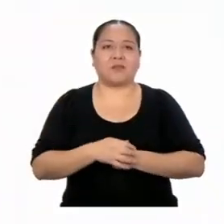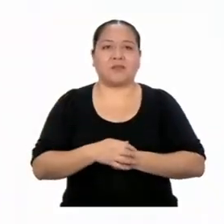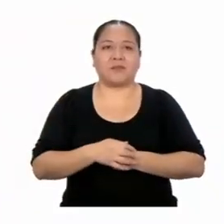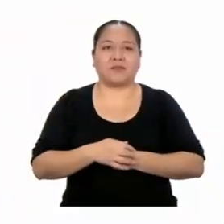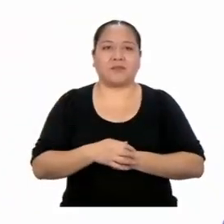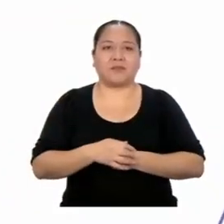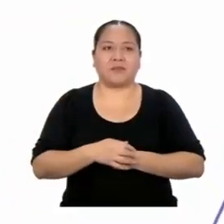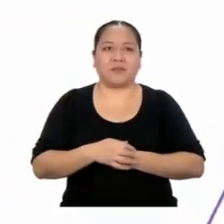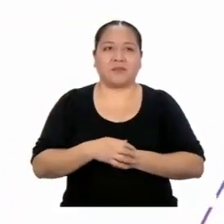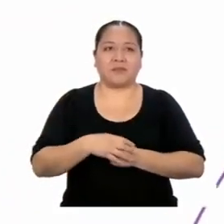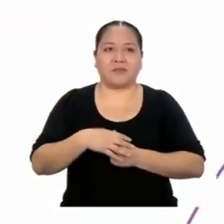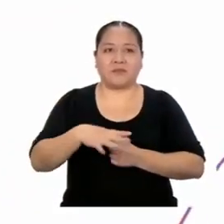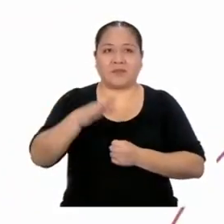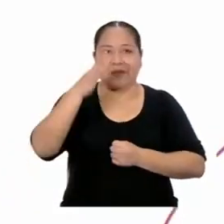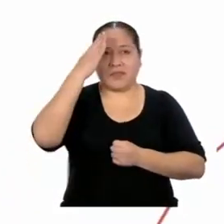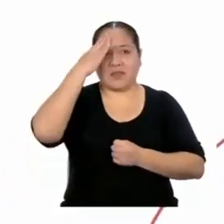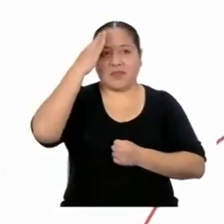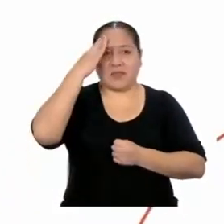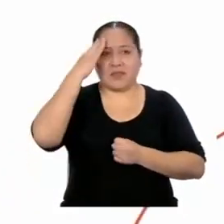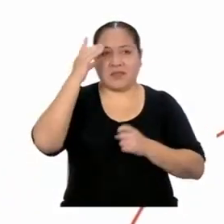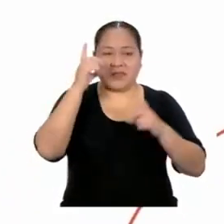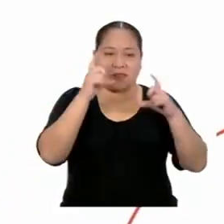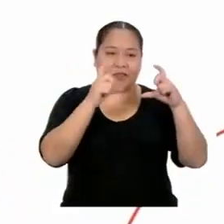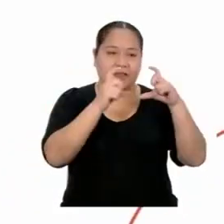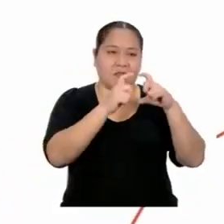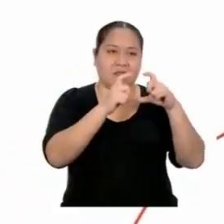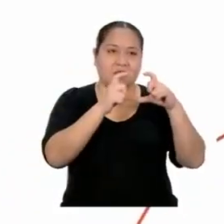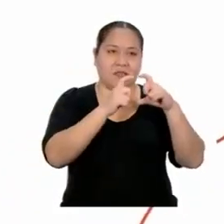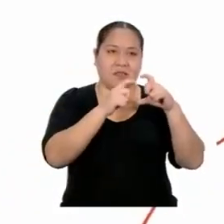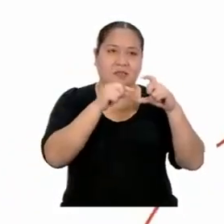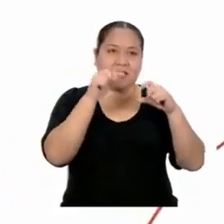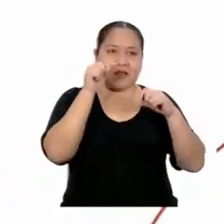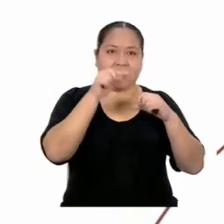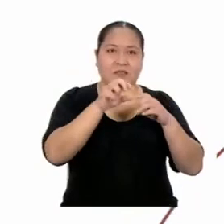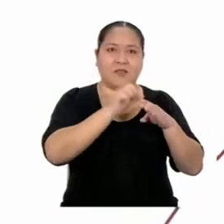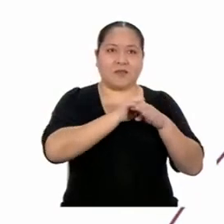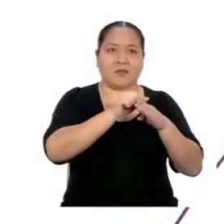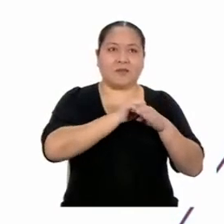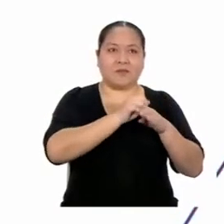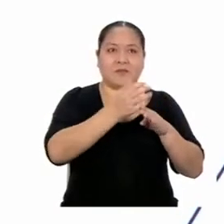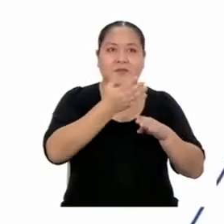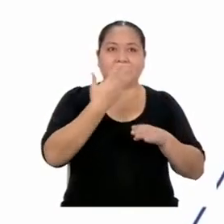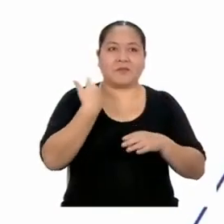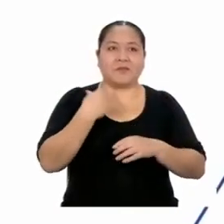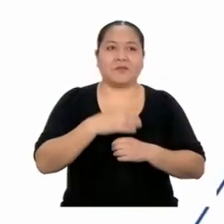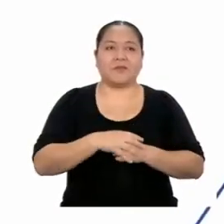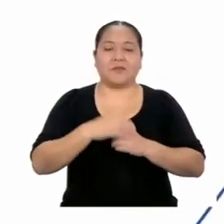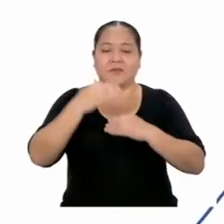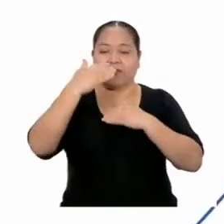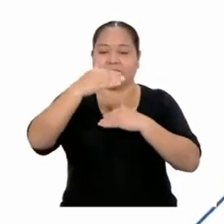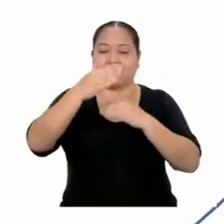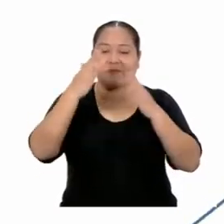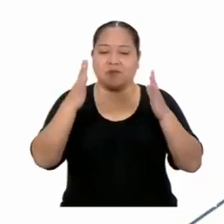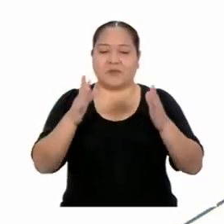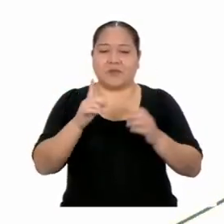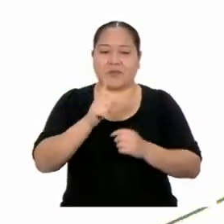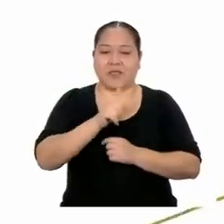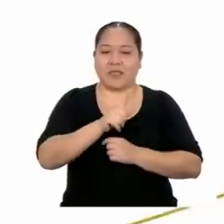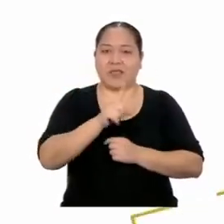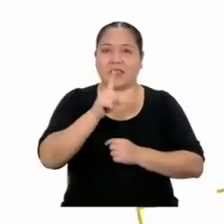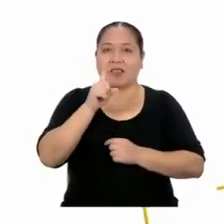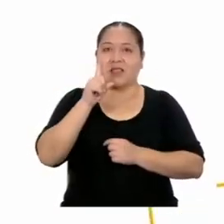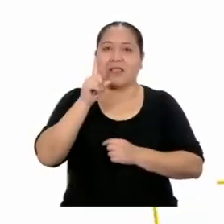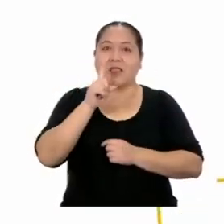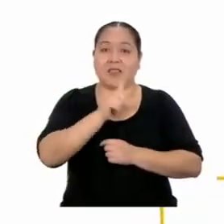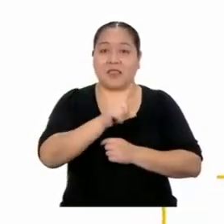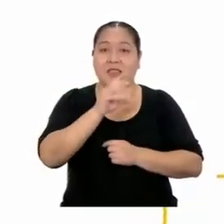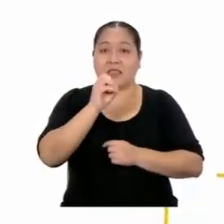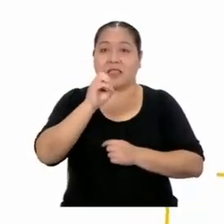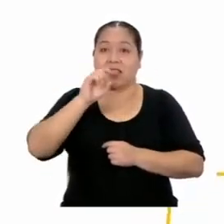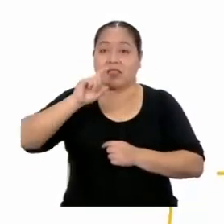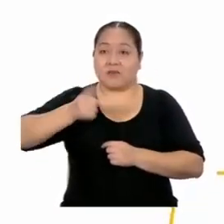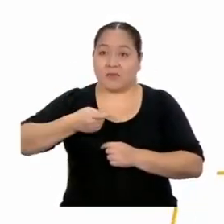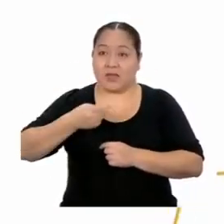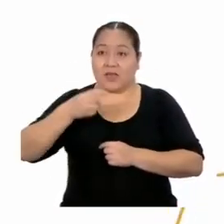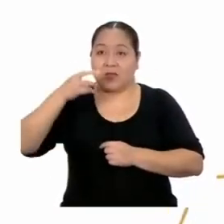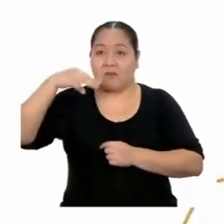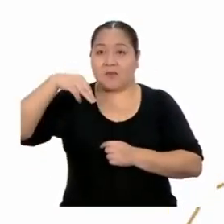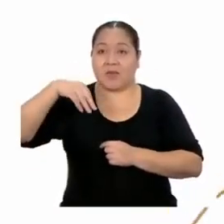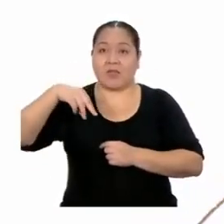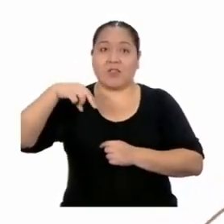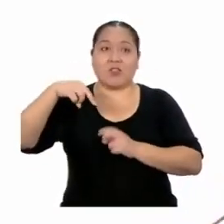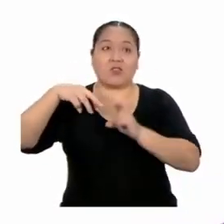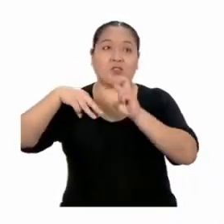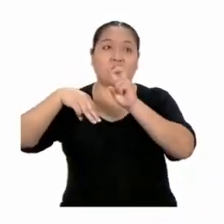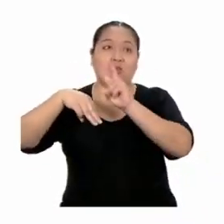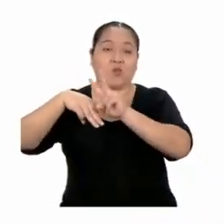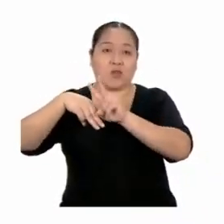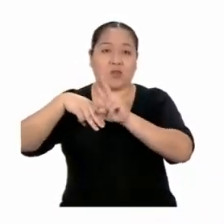Ya conocemos el área del cuadrado del ejercicio anterior y sabemos que el cuadrado tiene 10.000 metros cuadrados. Quiero saber